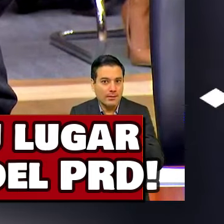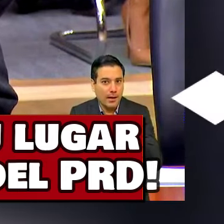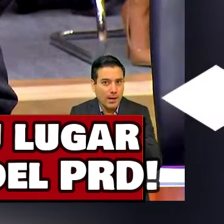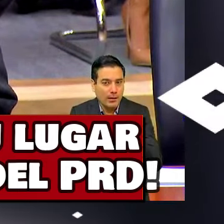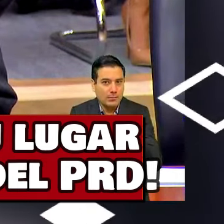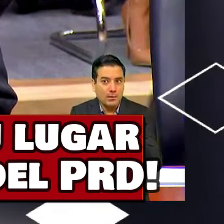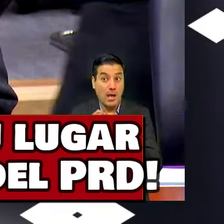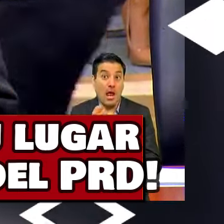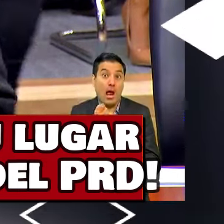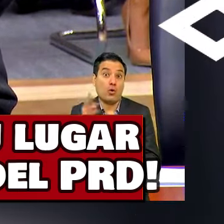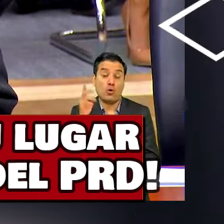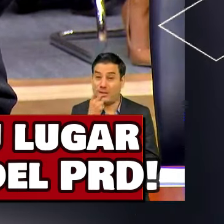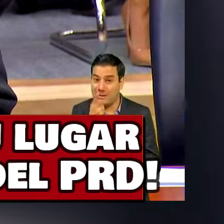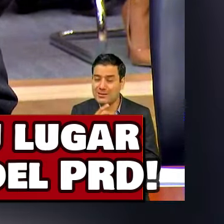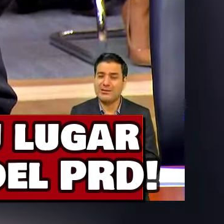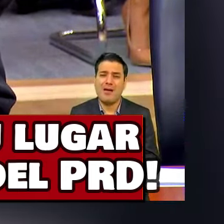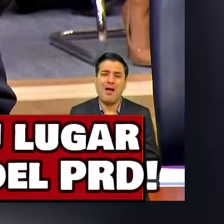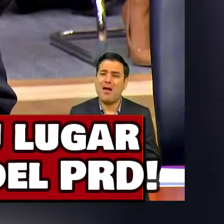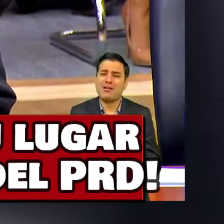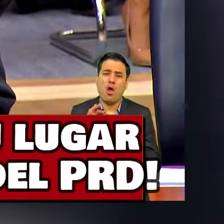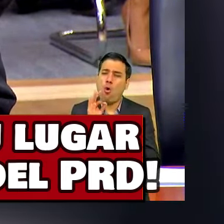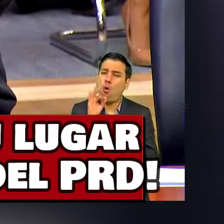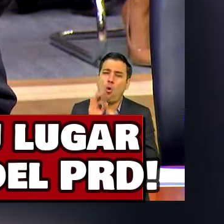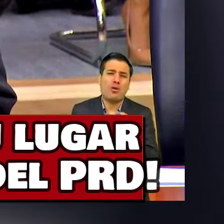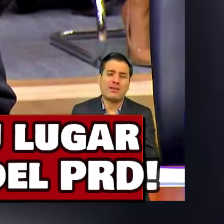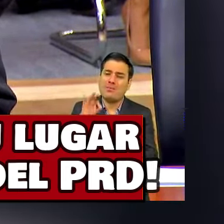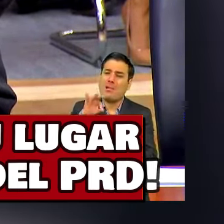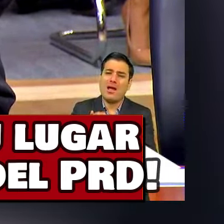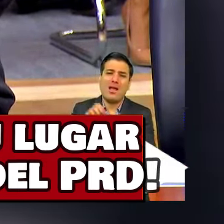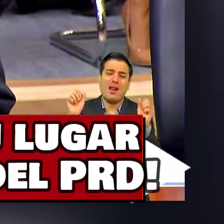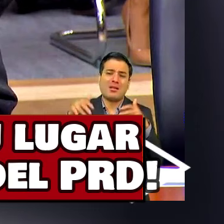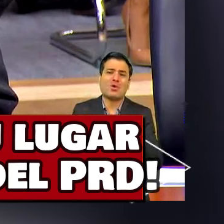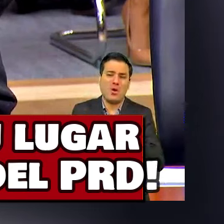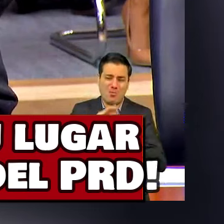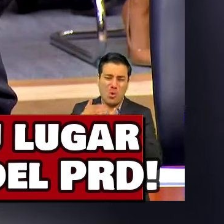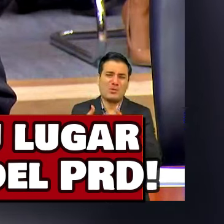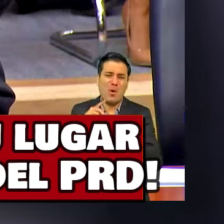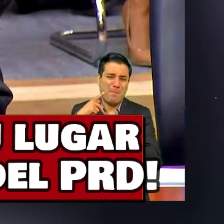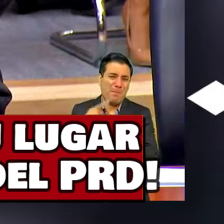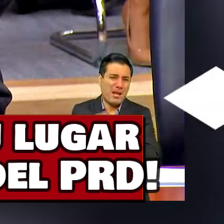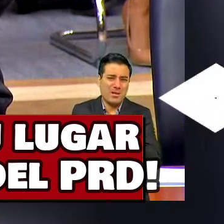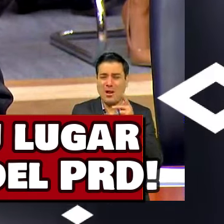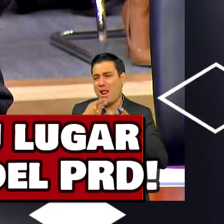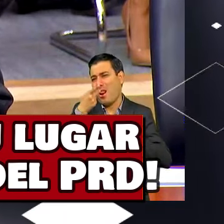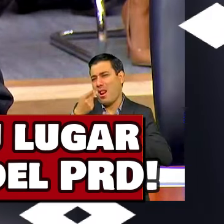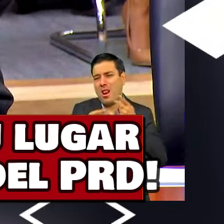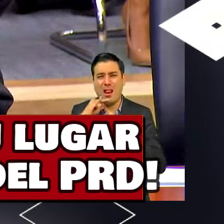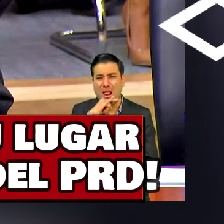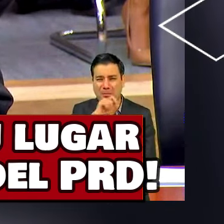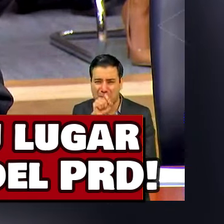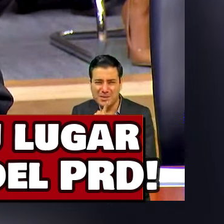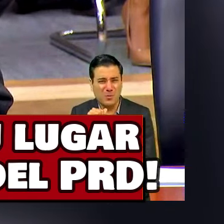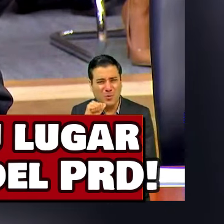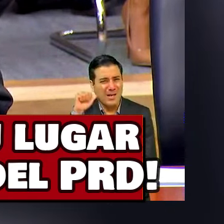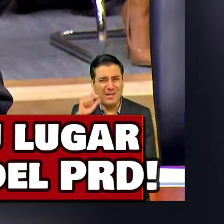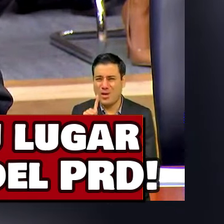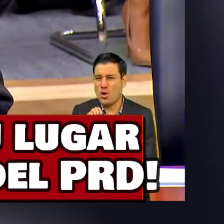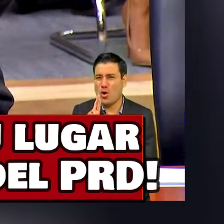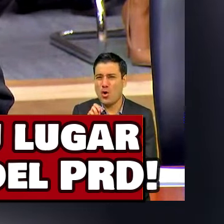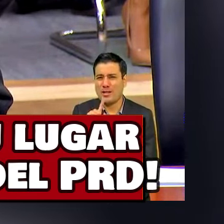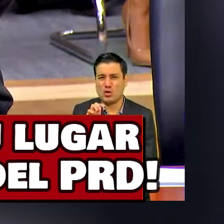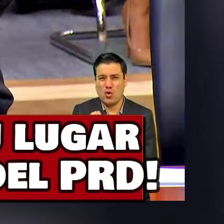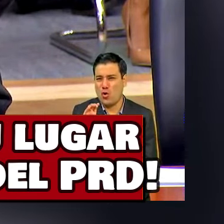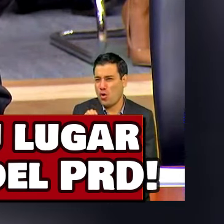capacitando, diciendo que es la última elección, que este órgano va a ser, que va a desaparecer, que está en peligro la democracia. Mismo discurso hipócrita que hizo ayer Lorenzo Córdoba